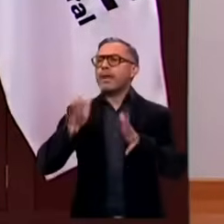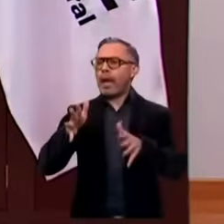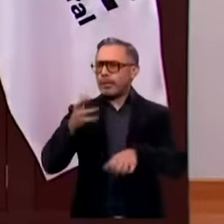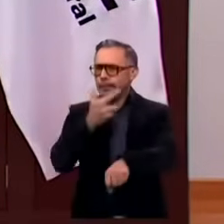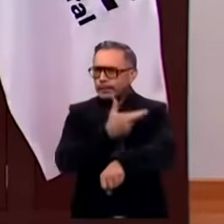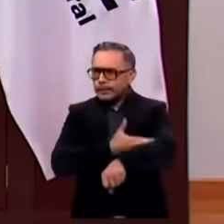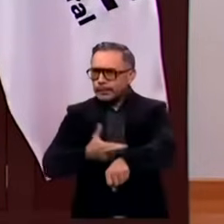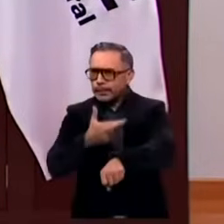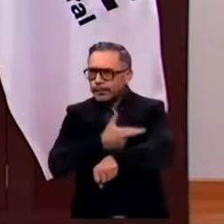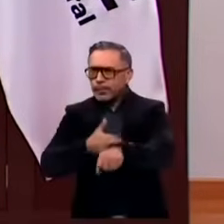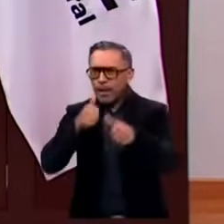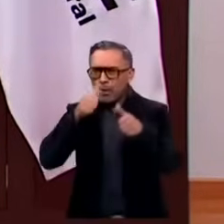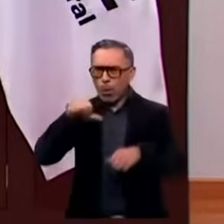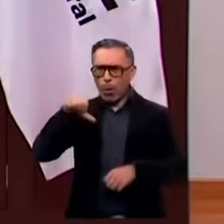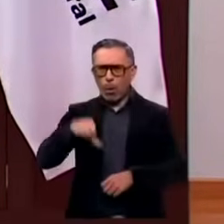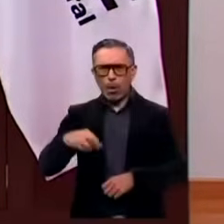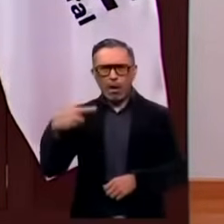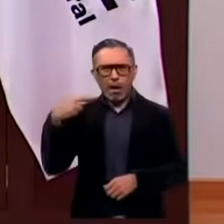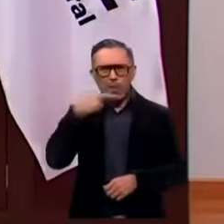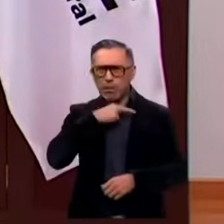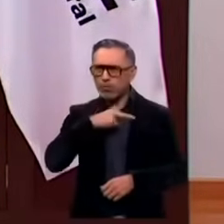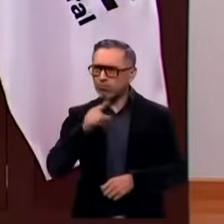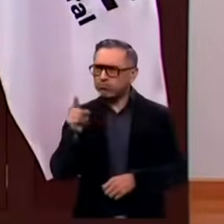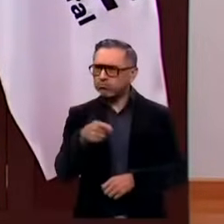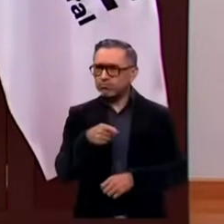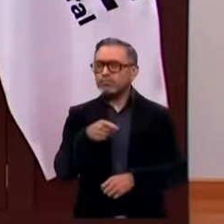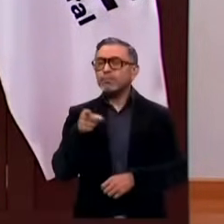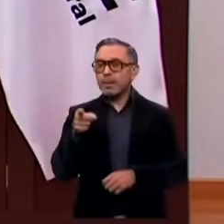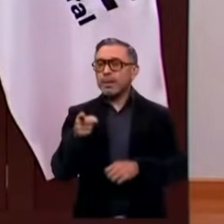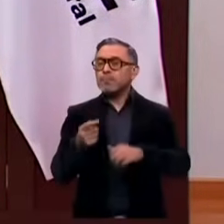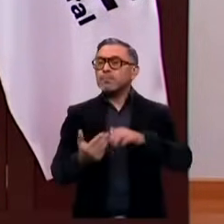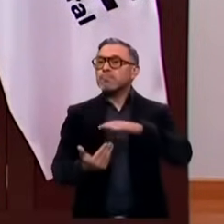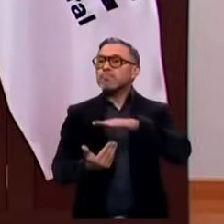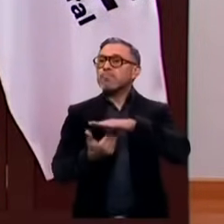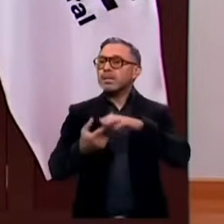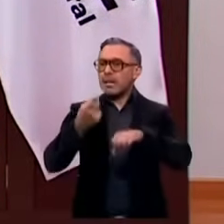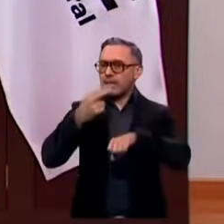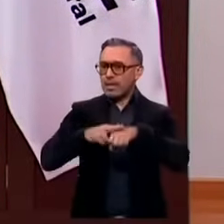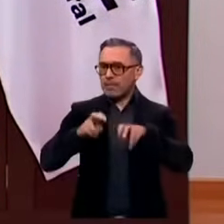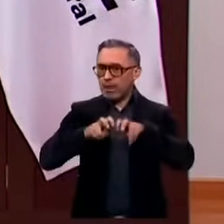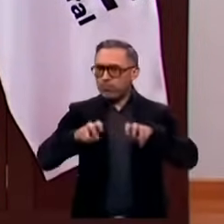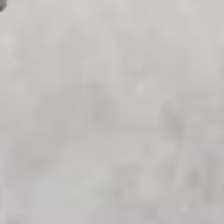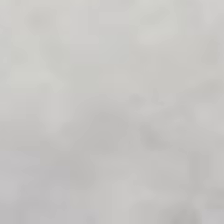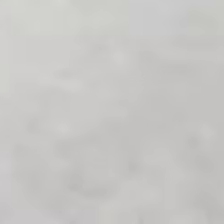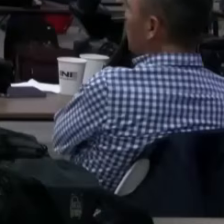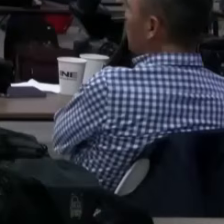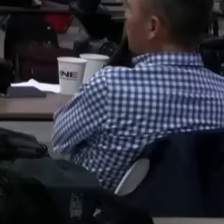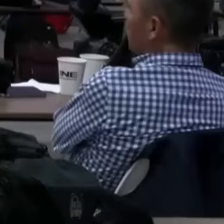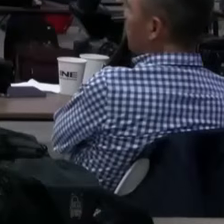y expeditamente por las presidencias de las mesas directivas de casilla.